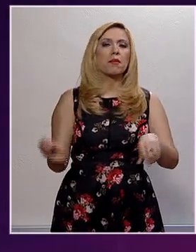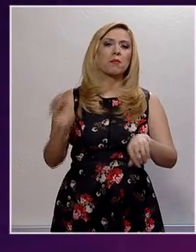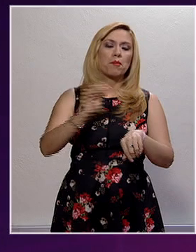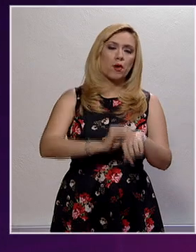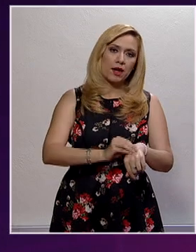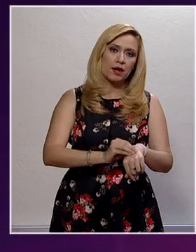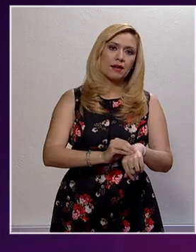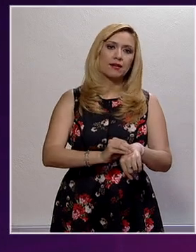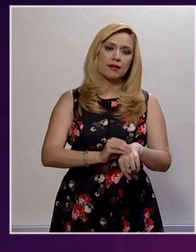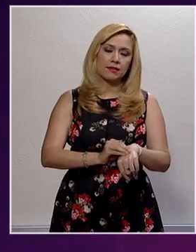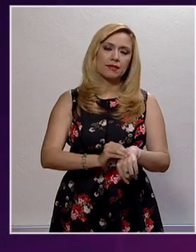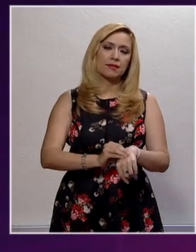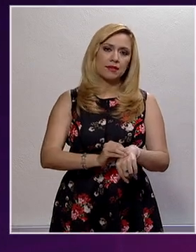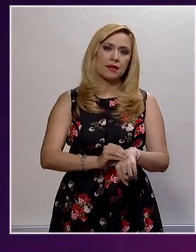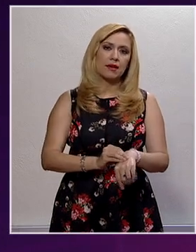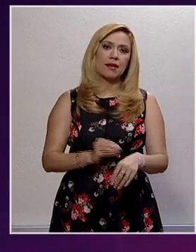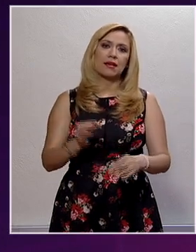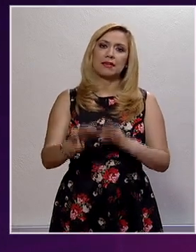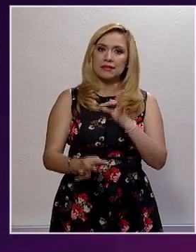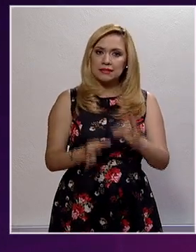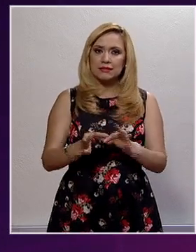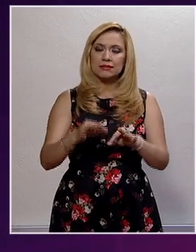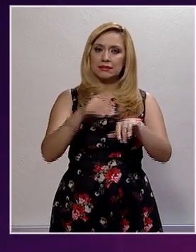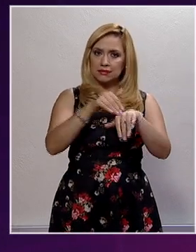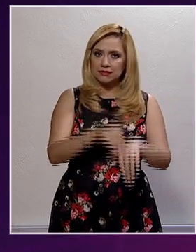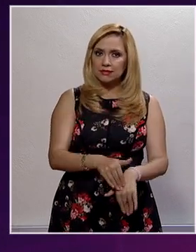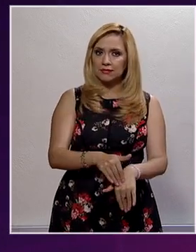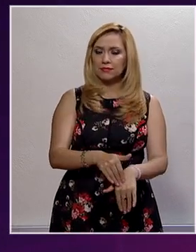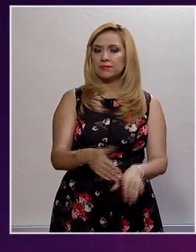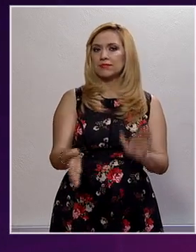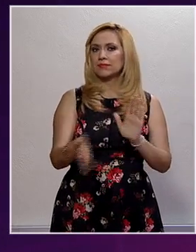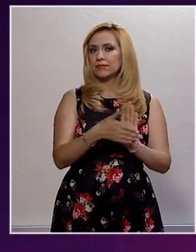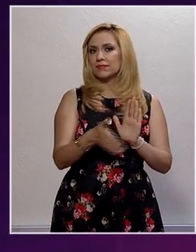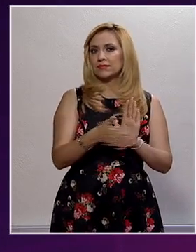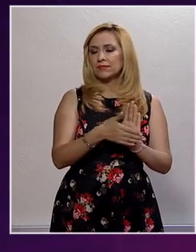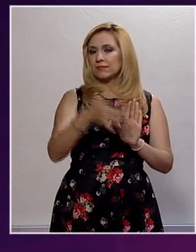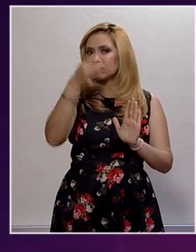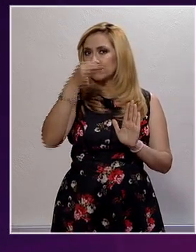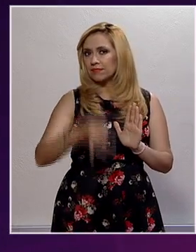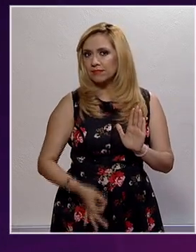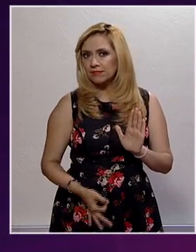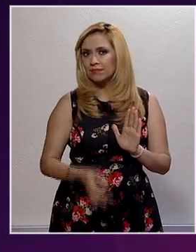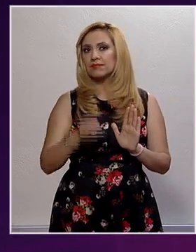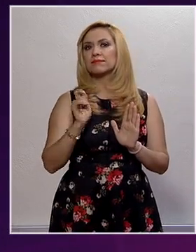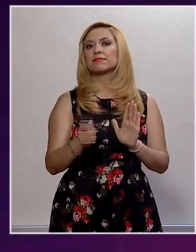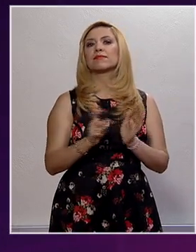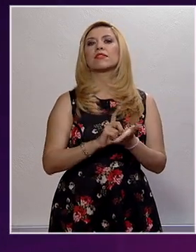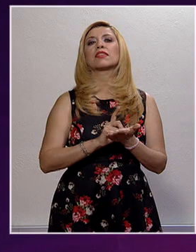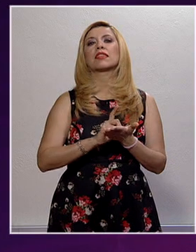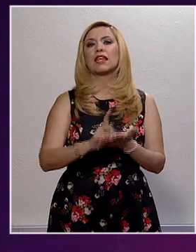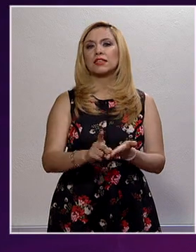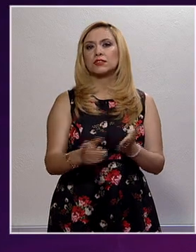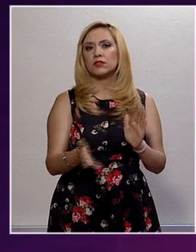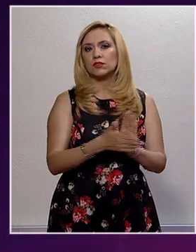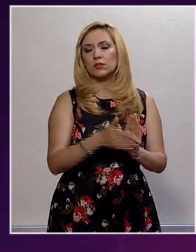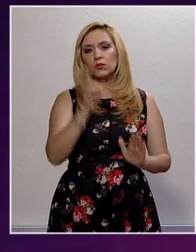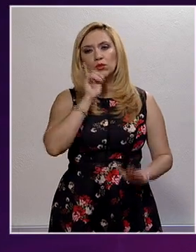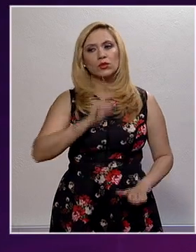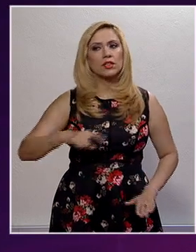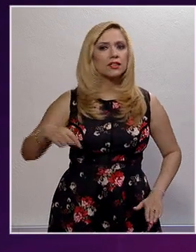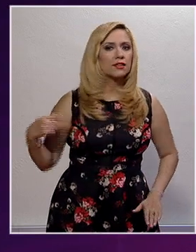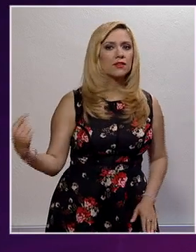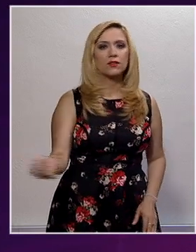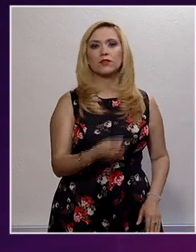implementación, ¿no? En el tema de la aplicación y de hacer efectivo este derecho a las